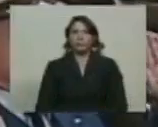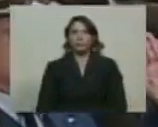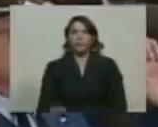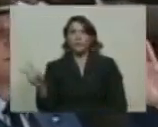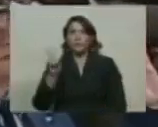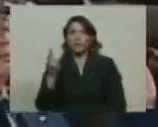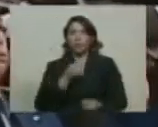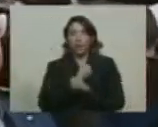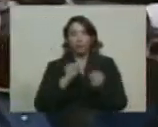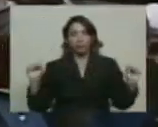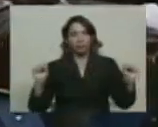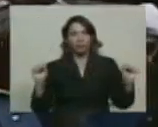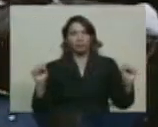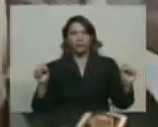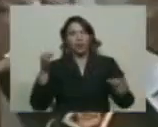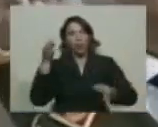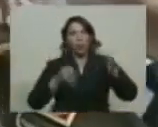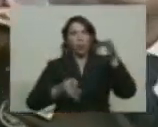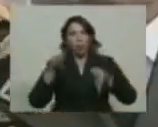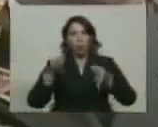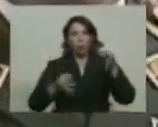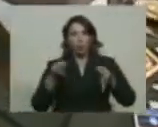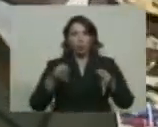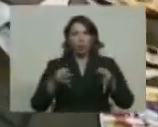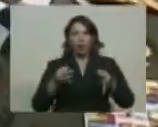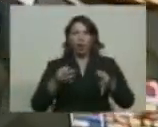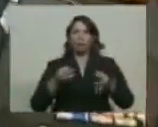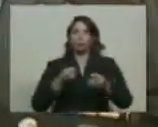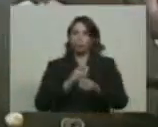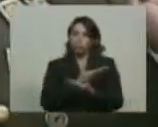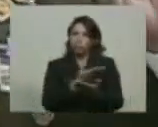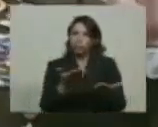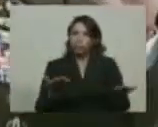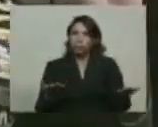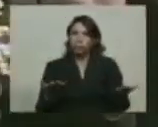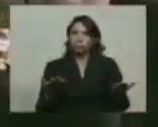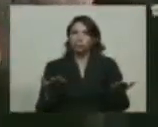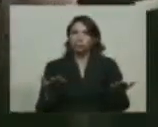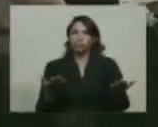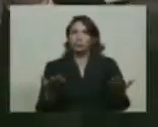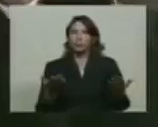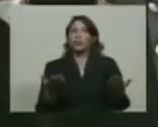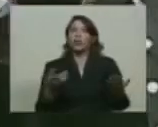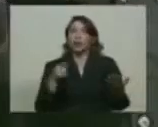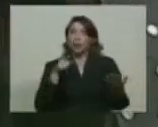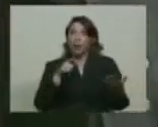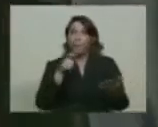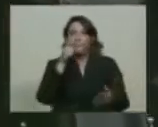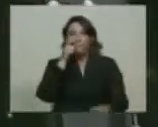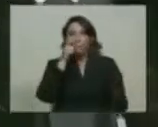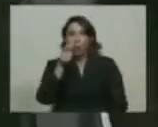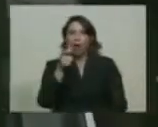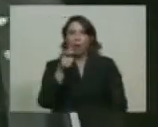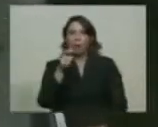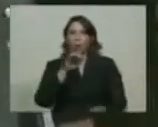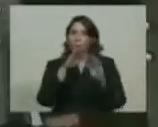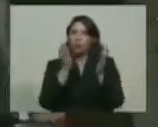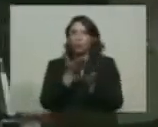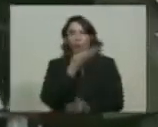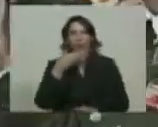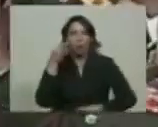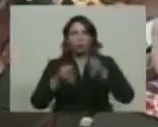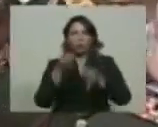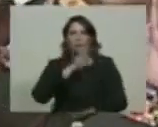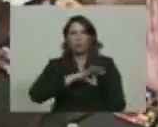soberana, justa, solidaria, dejándole a nuestro pueblo un mundo mejor de justicia social